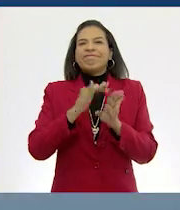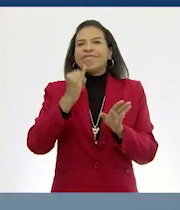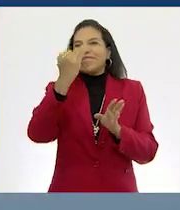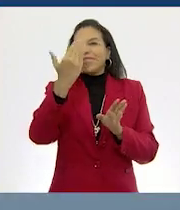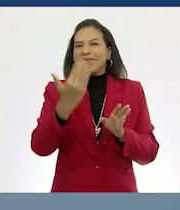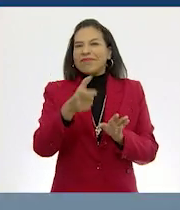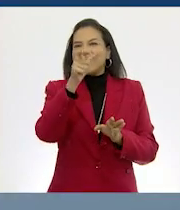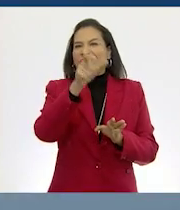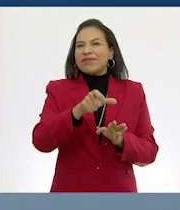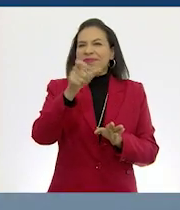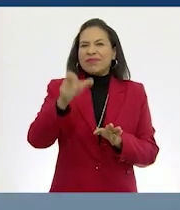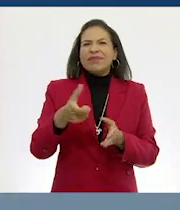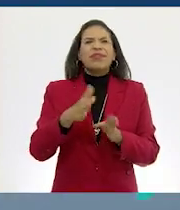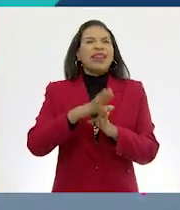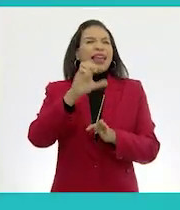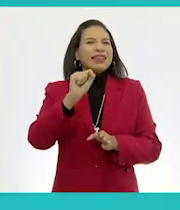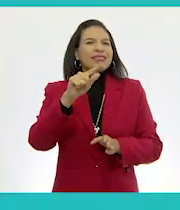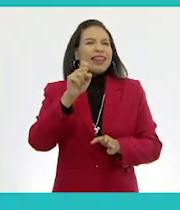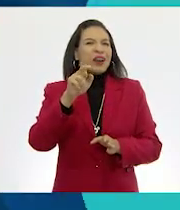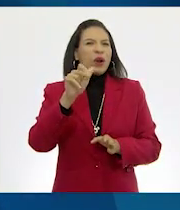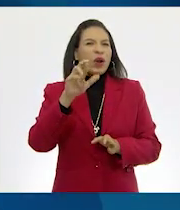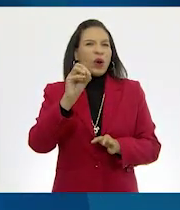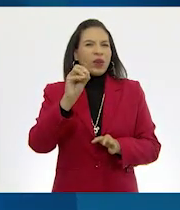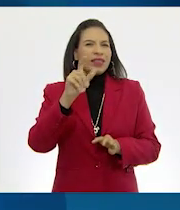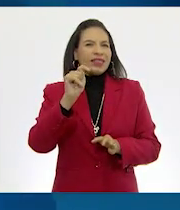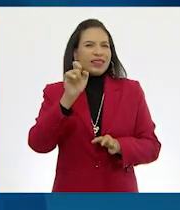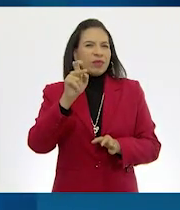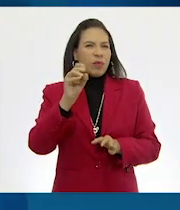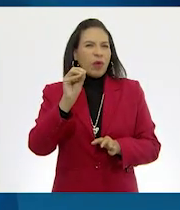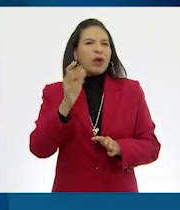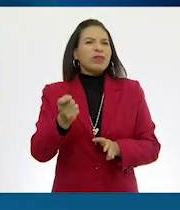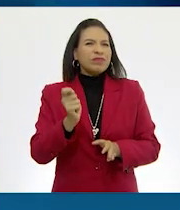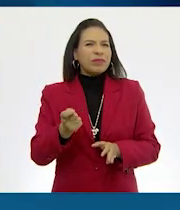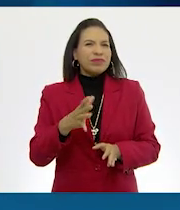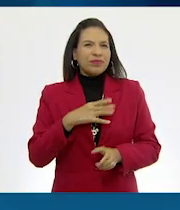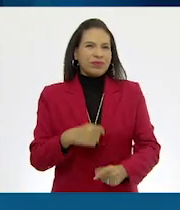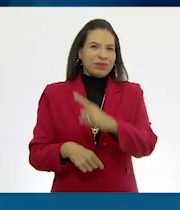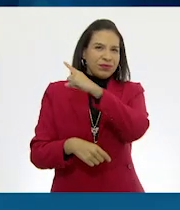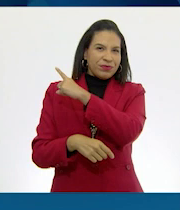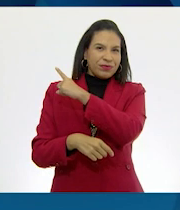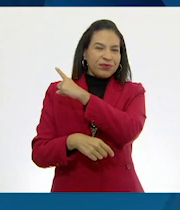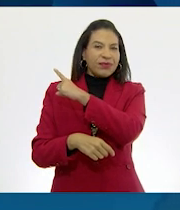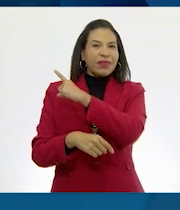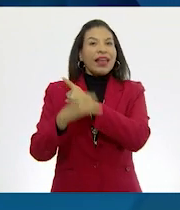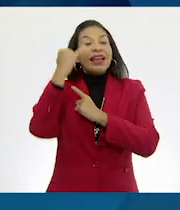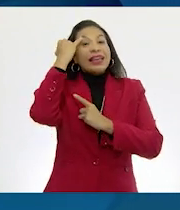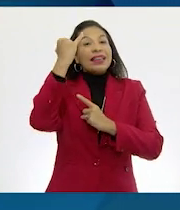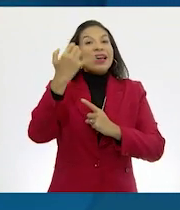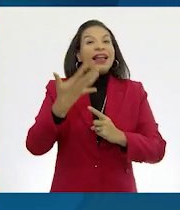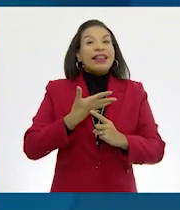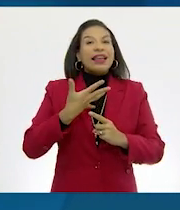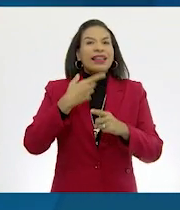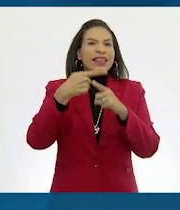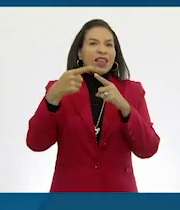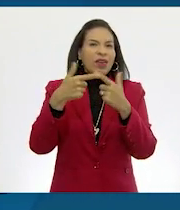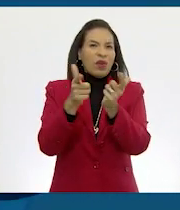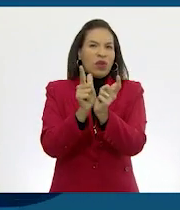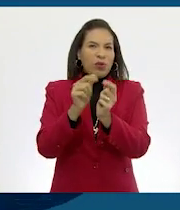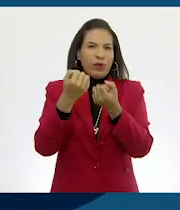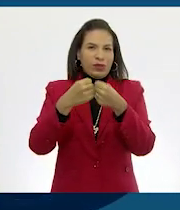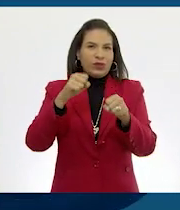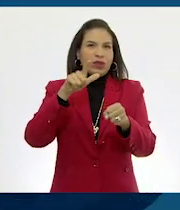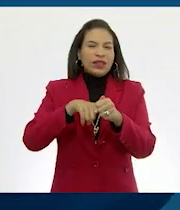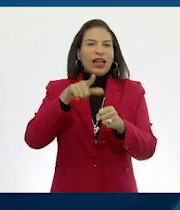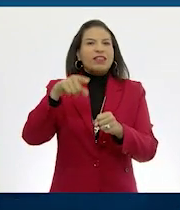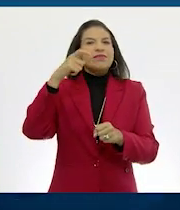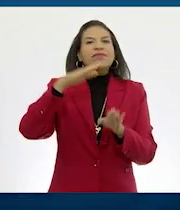¿Un estéreo qué? Bueno, un estereotipo es una imagen o una idea que se tiene sobre cierto grupo social y